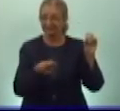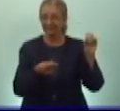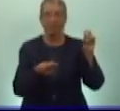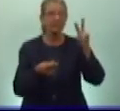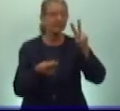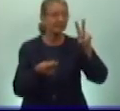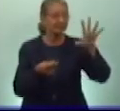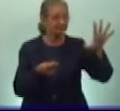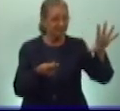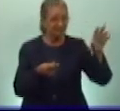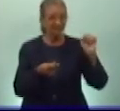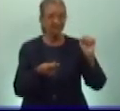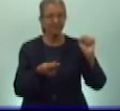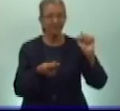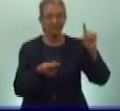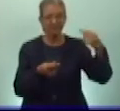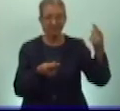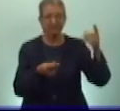25,